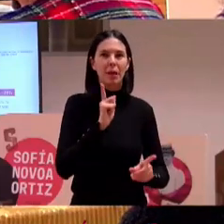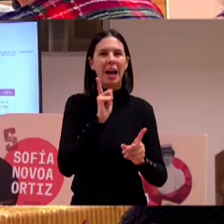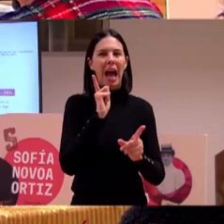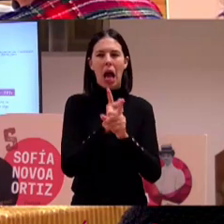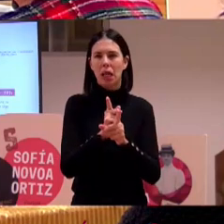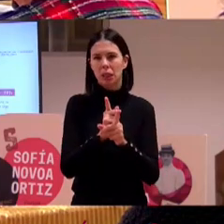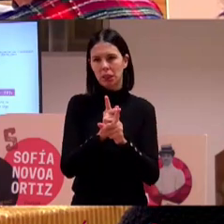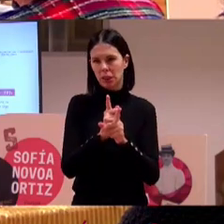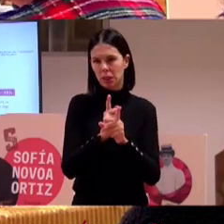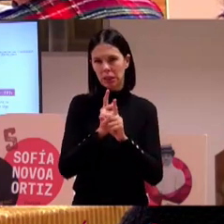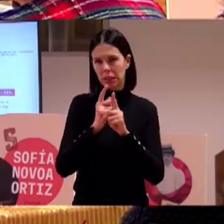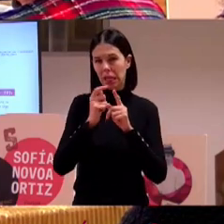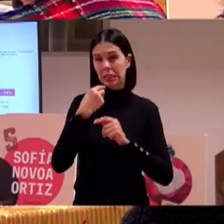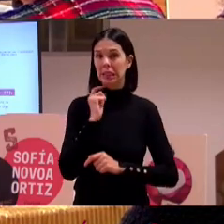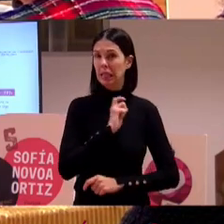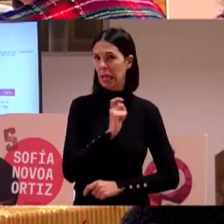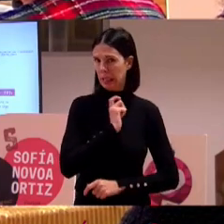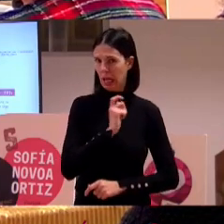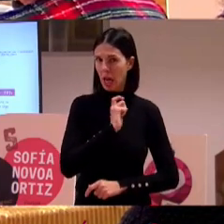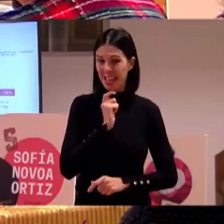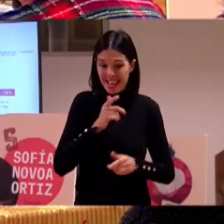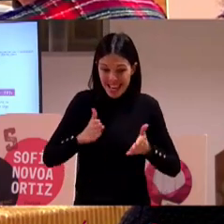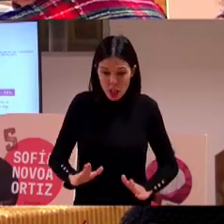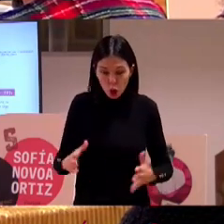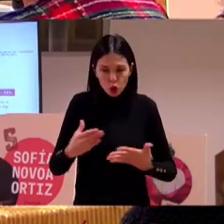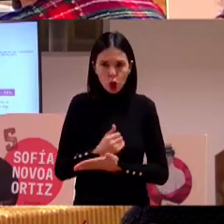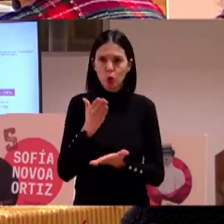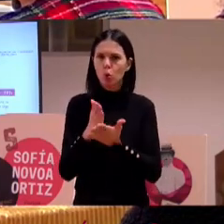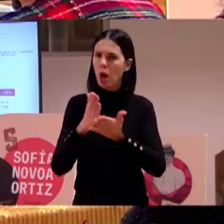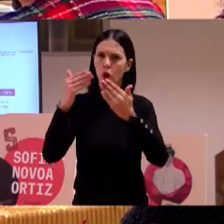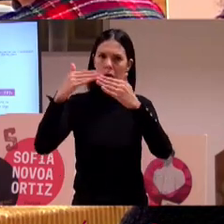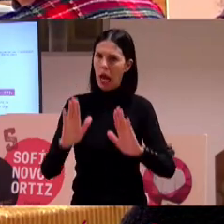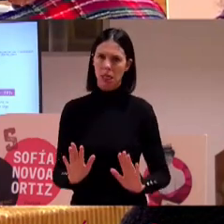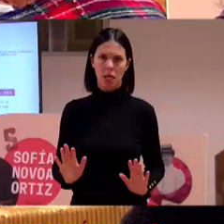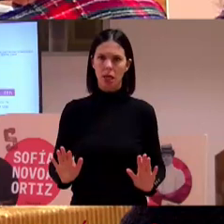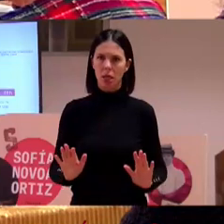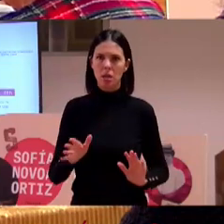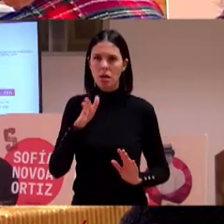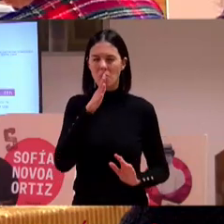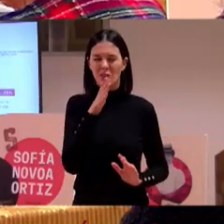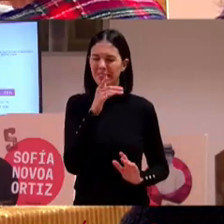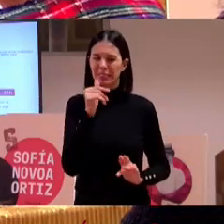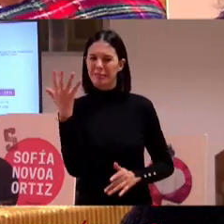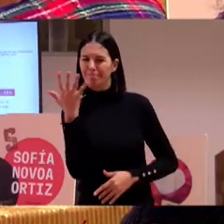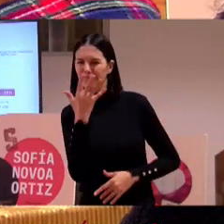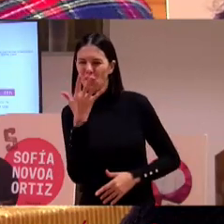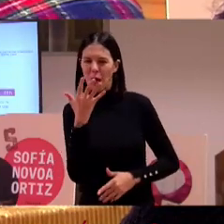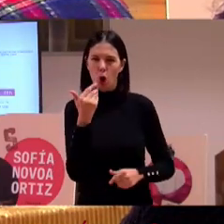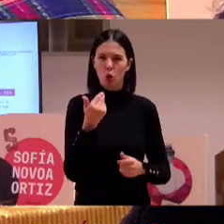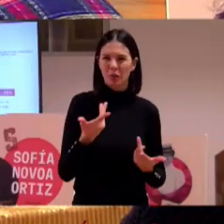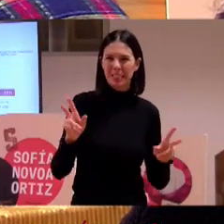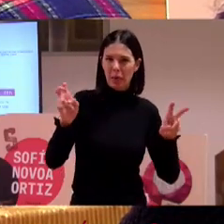anticlerical. Y todos los hijos estudiaron en casa. Porque no se fiaba ni de los